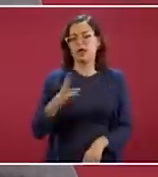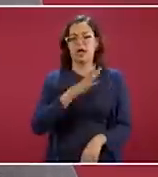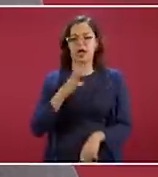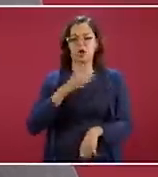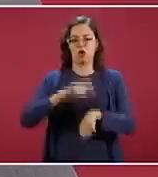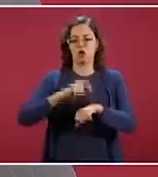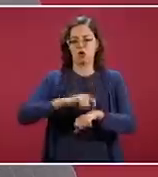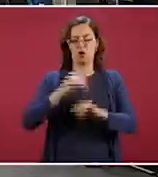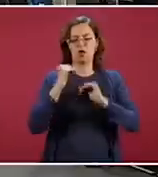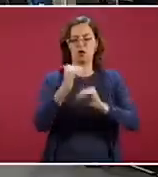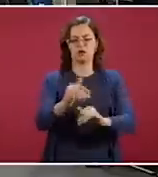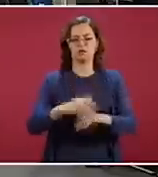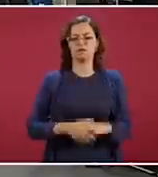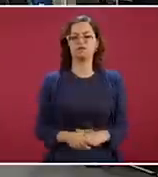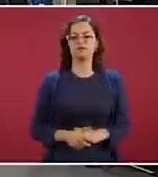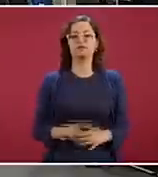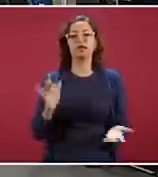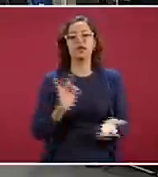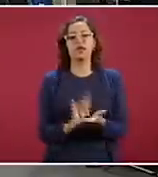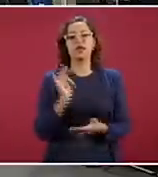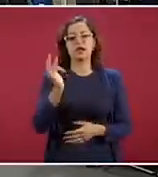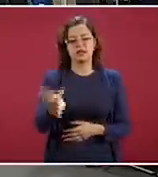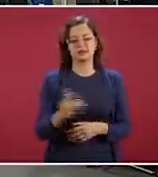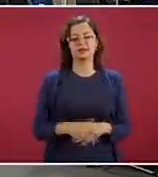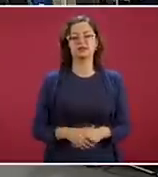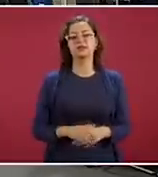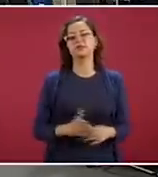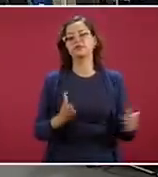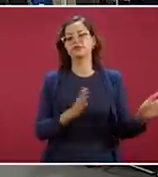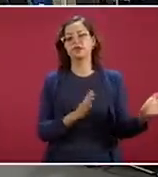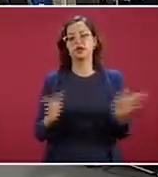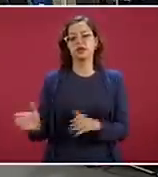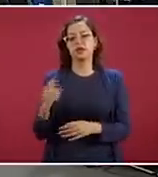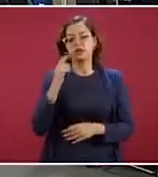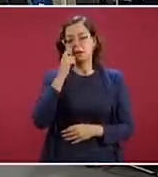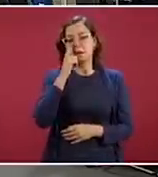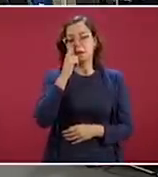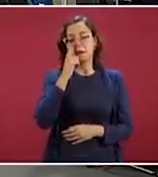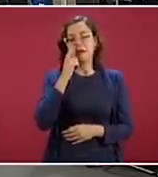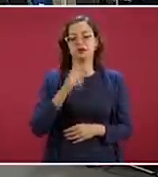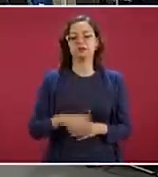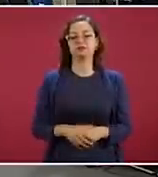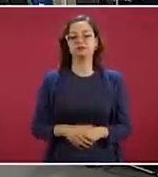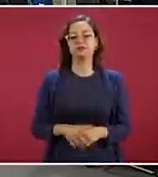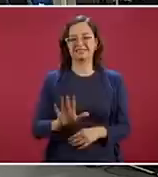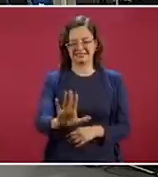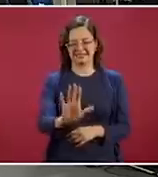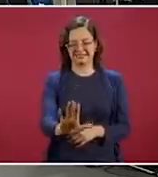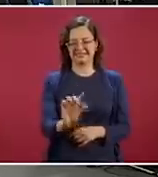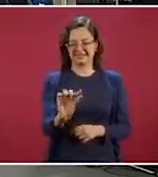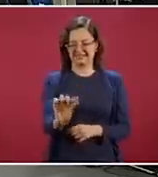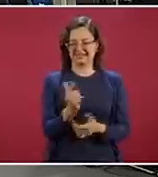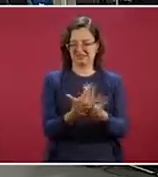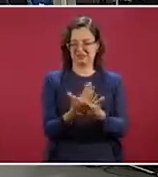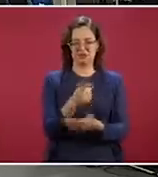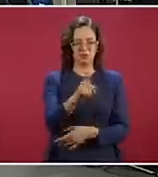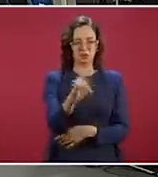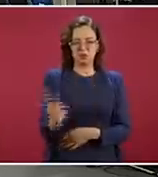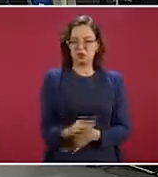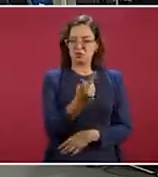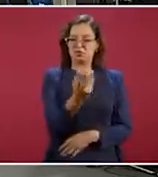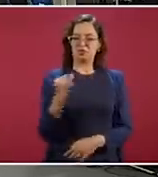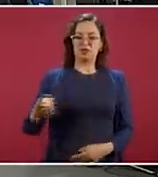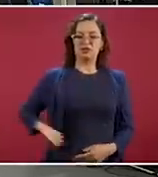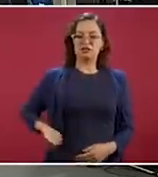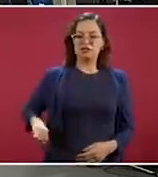de problema. Gracias, comisionado. Señor presidente, por otro lado… Esto que preguntas es muy interesante, porque